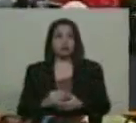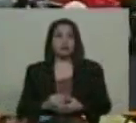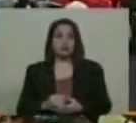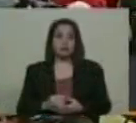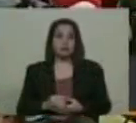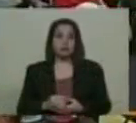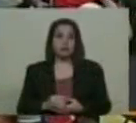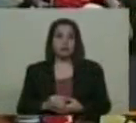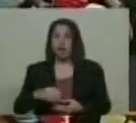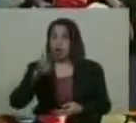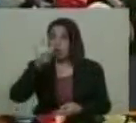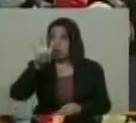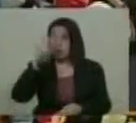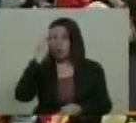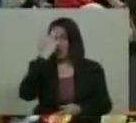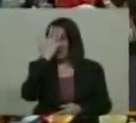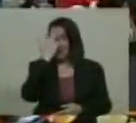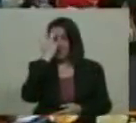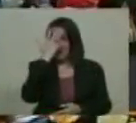el 4 de febrero.